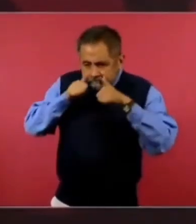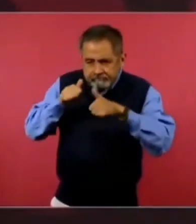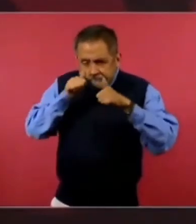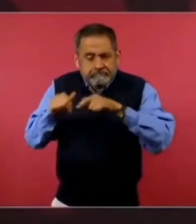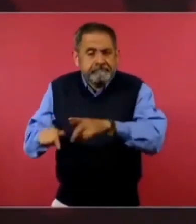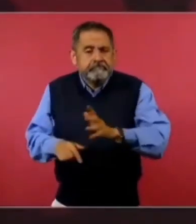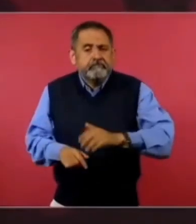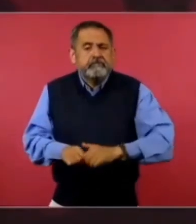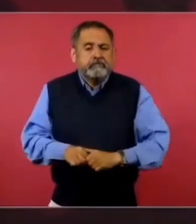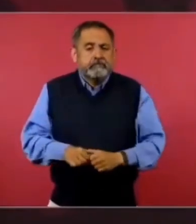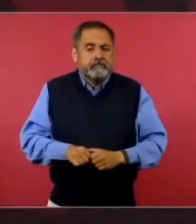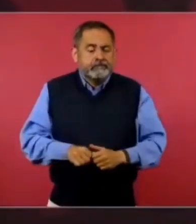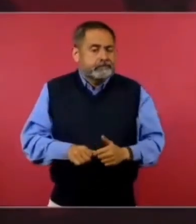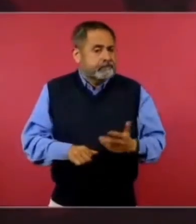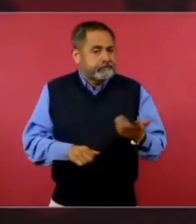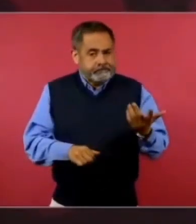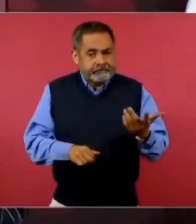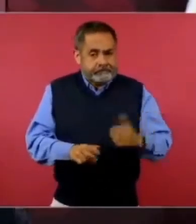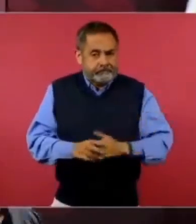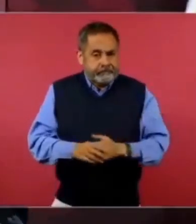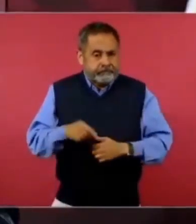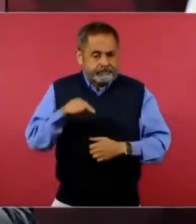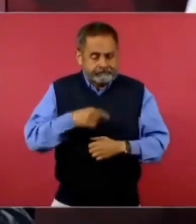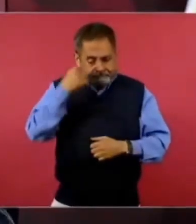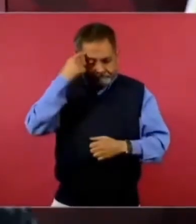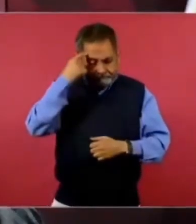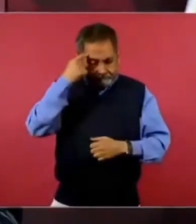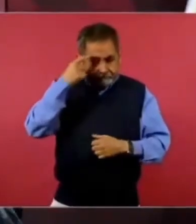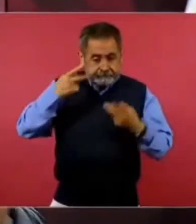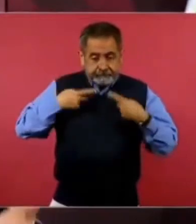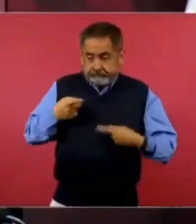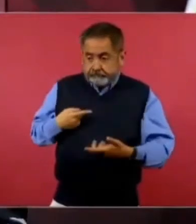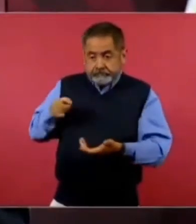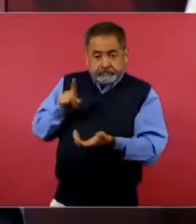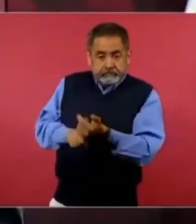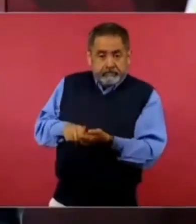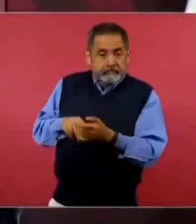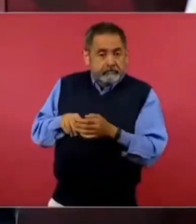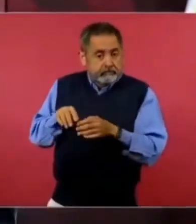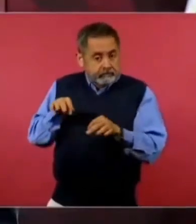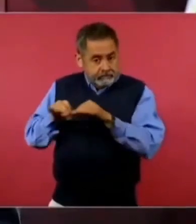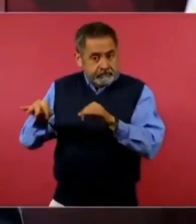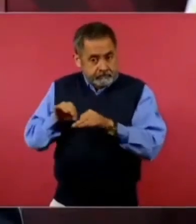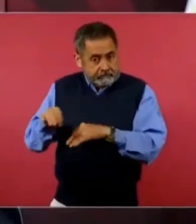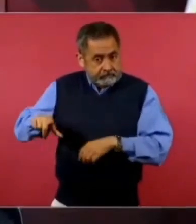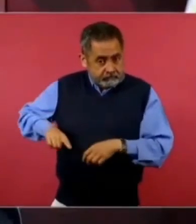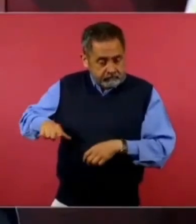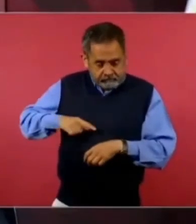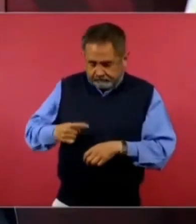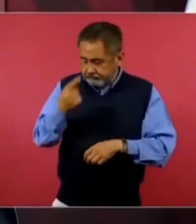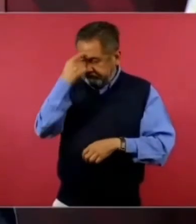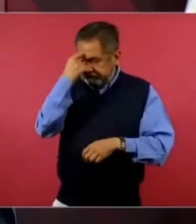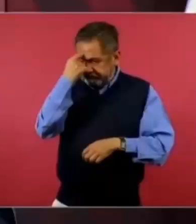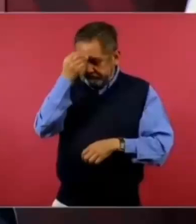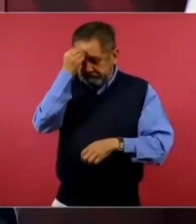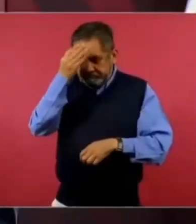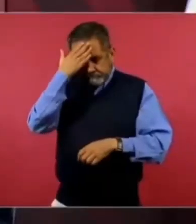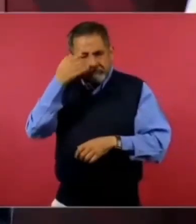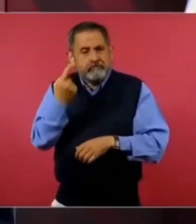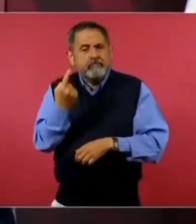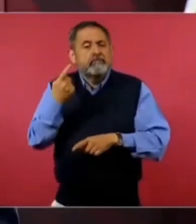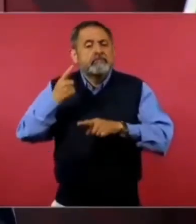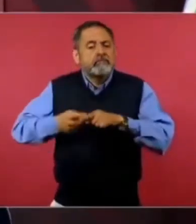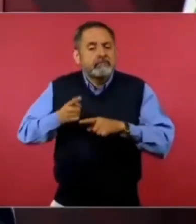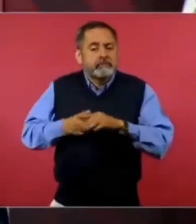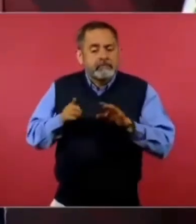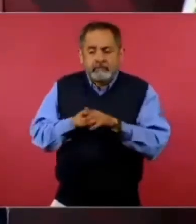Los únicos negocios que deben interesar a los funcionarios públicos son